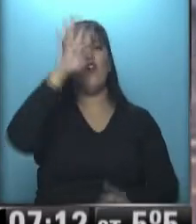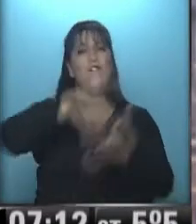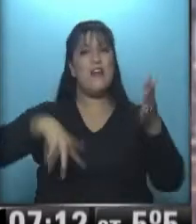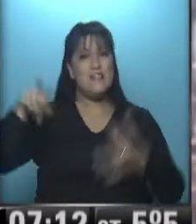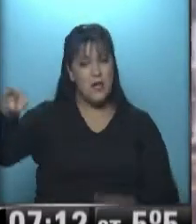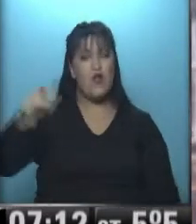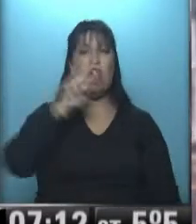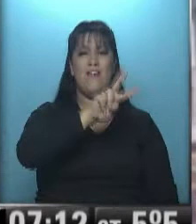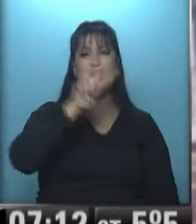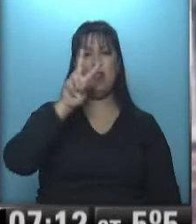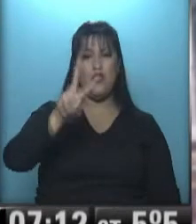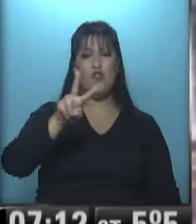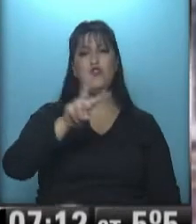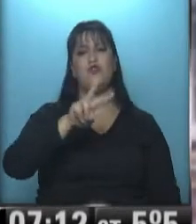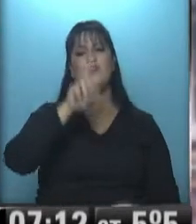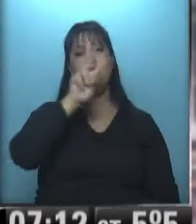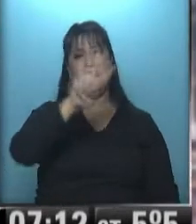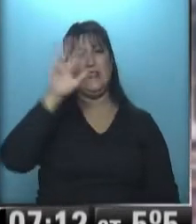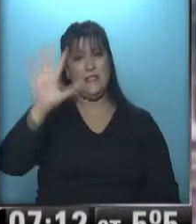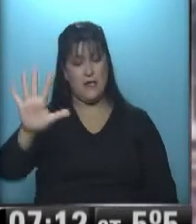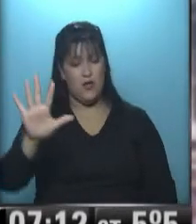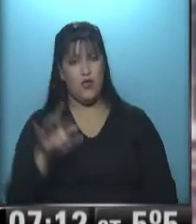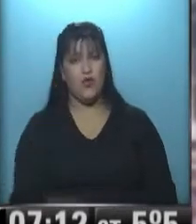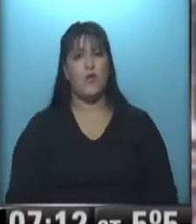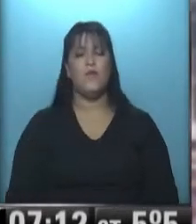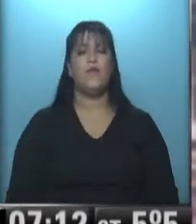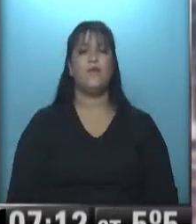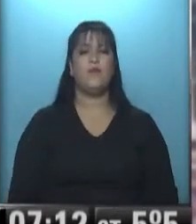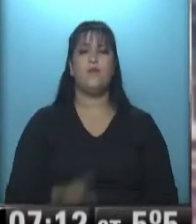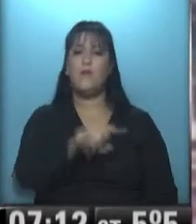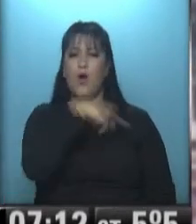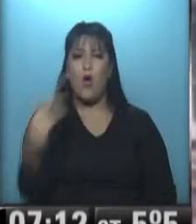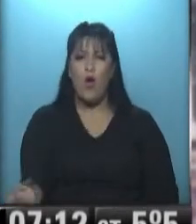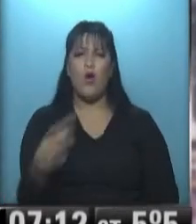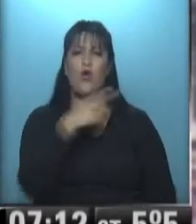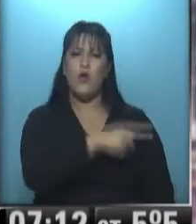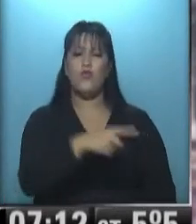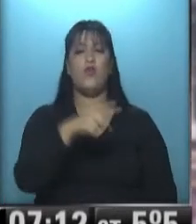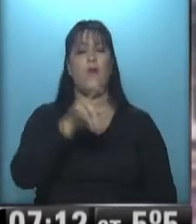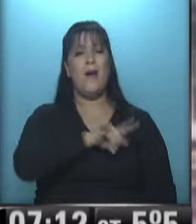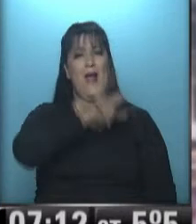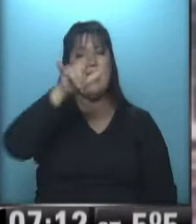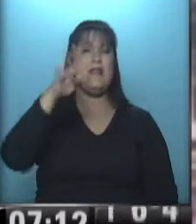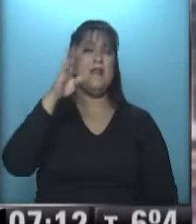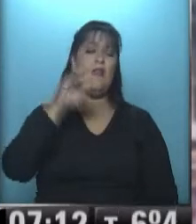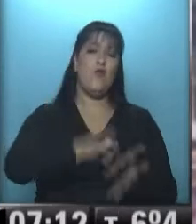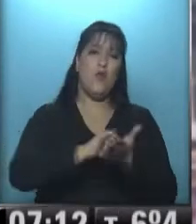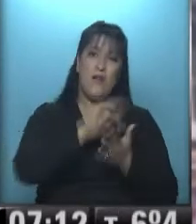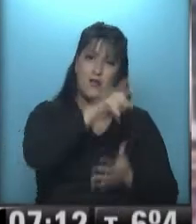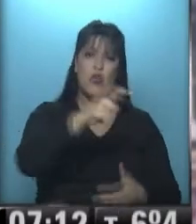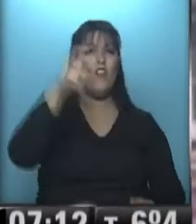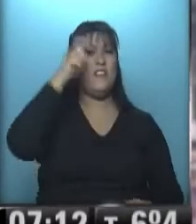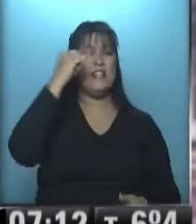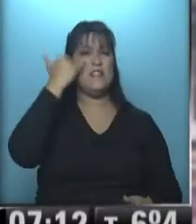22.25. El vuelo previsto para Nueva York, Aerolíneas Argentinas, vuelo 1300, partirá a las 10:10 de la noche. También el de